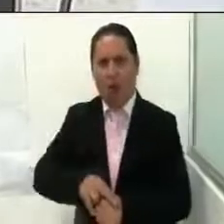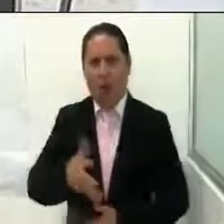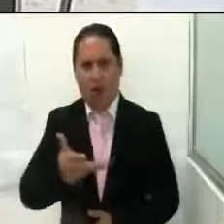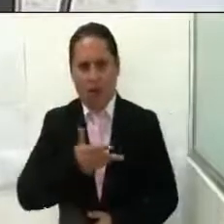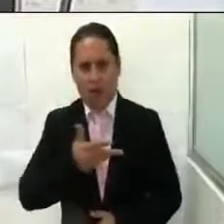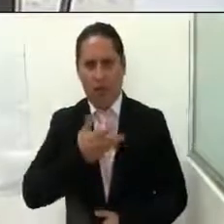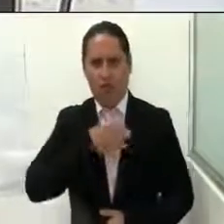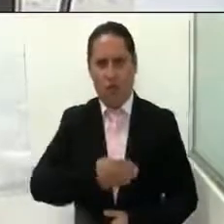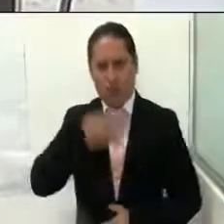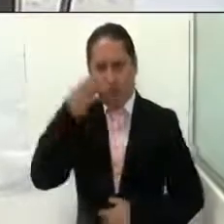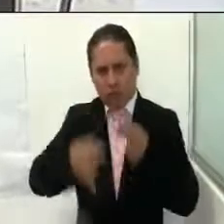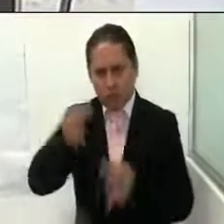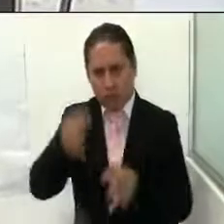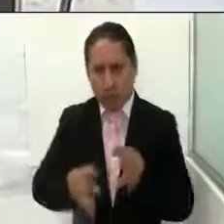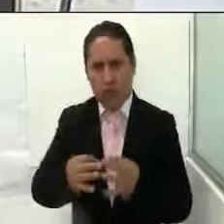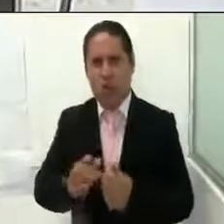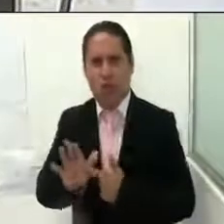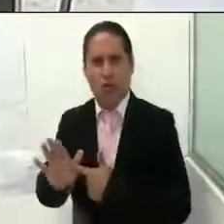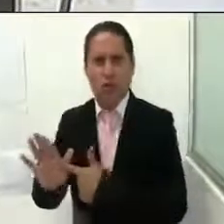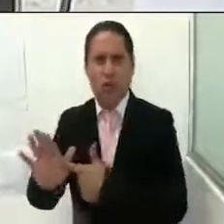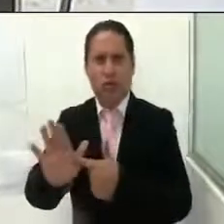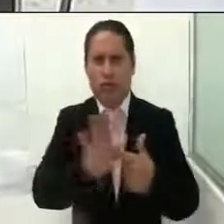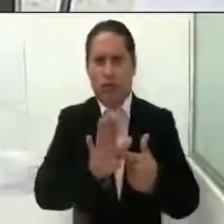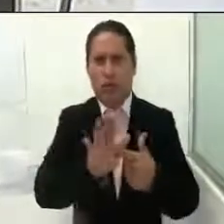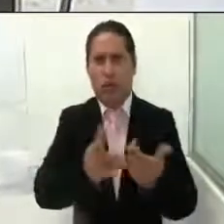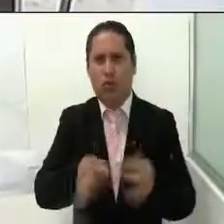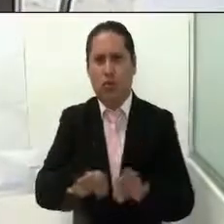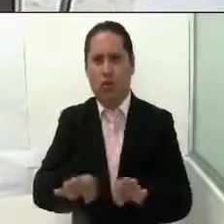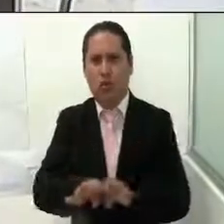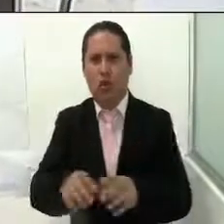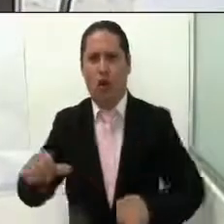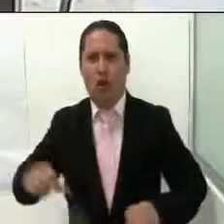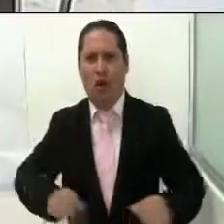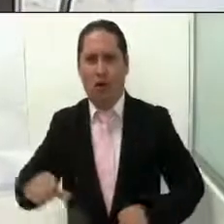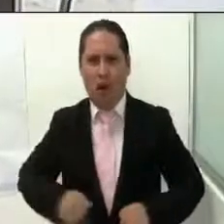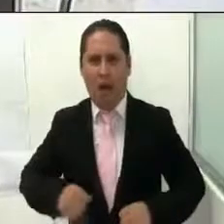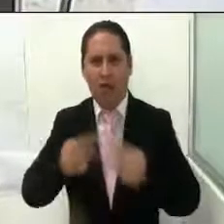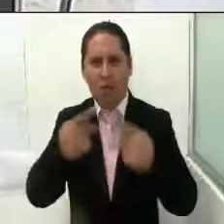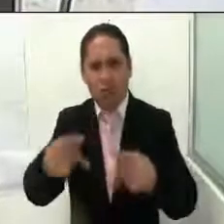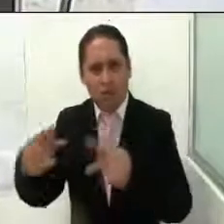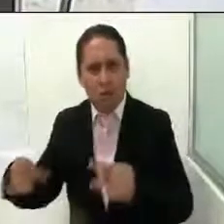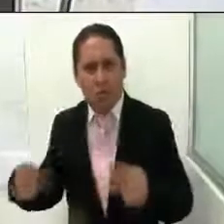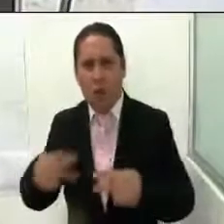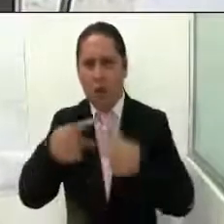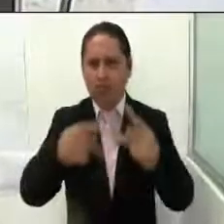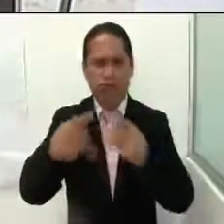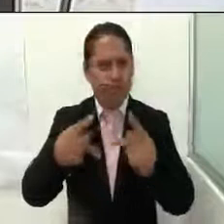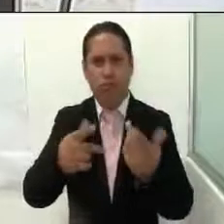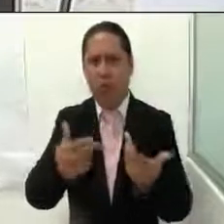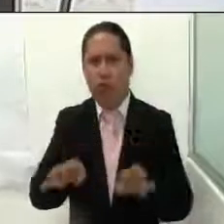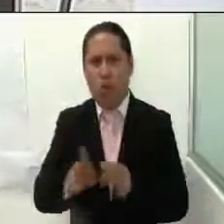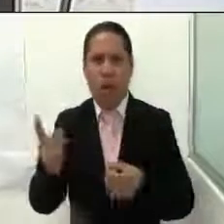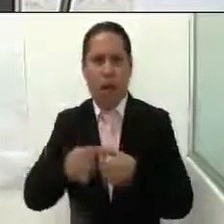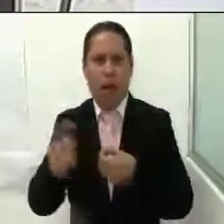a la transmisión y dominio de la propiedad y actos de comercio entre particulares que requieren inscribirse por